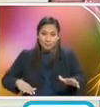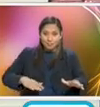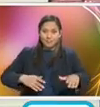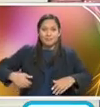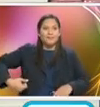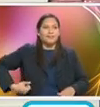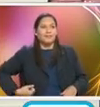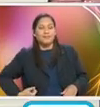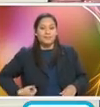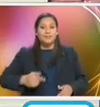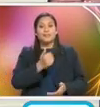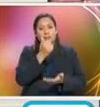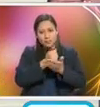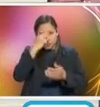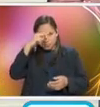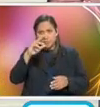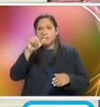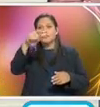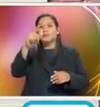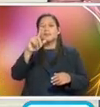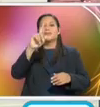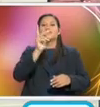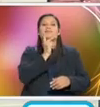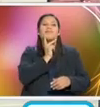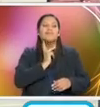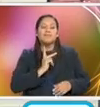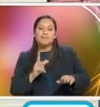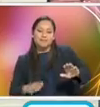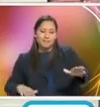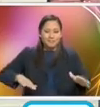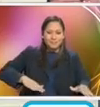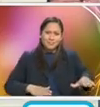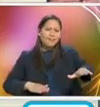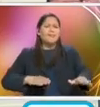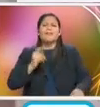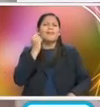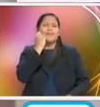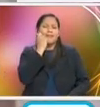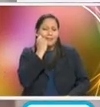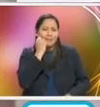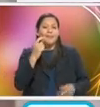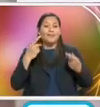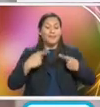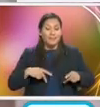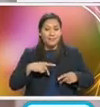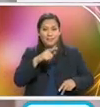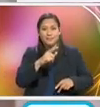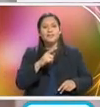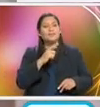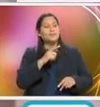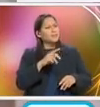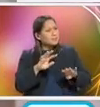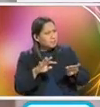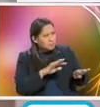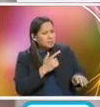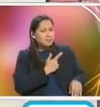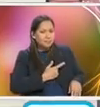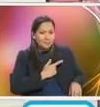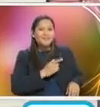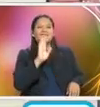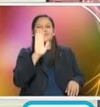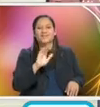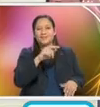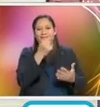como la Ciudad de México, donde pues vas a surfear en la fuente de petróleo, a ver dónde, ¿no? Pero a la gente le llamaba la atención este asunto y este sinónimo